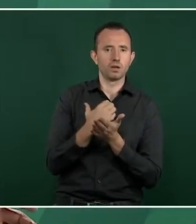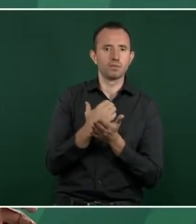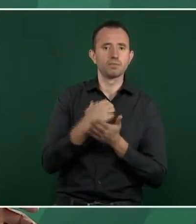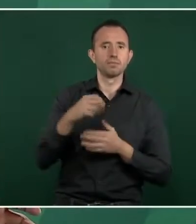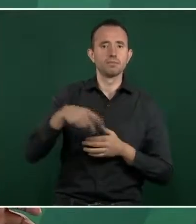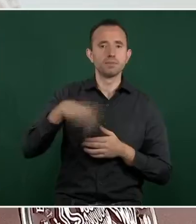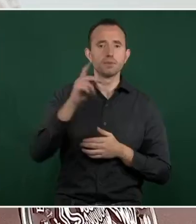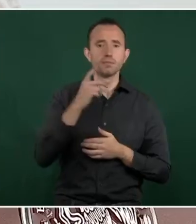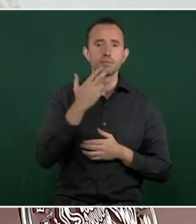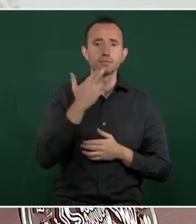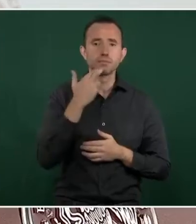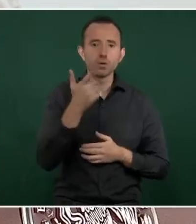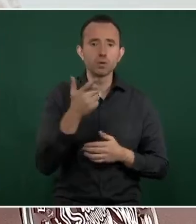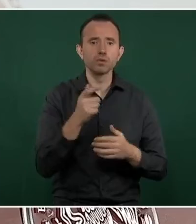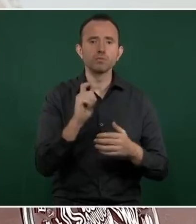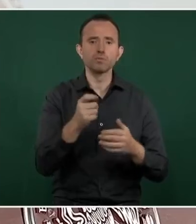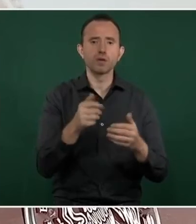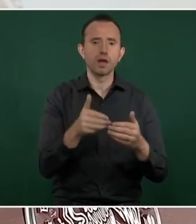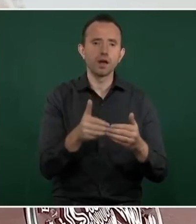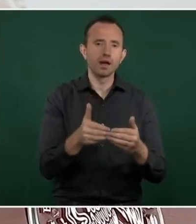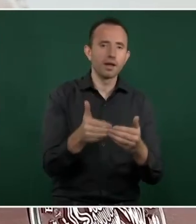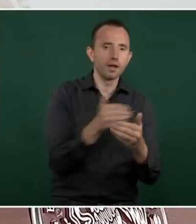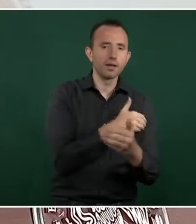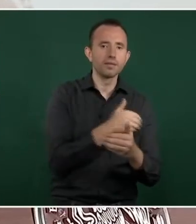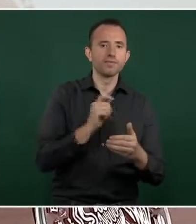Es mejor no enfermarnos